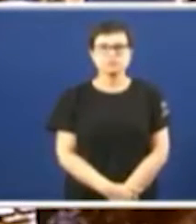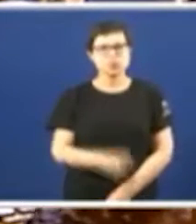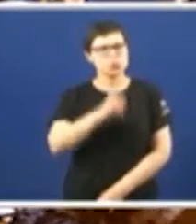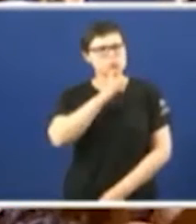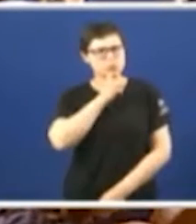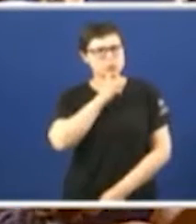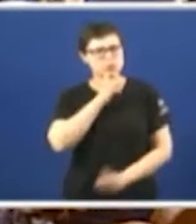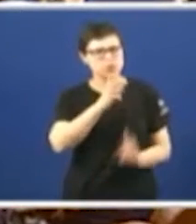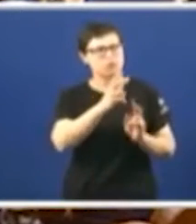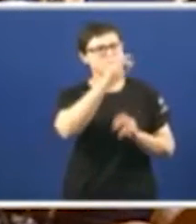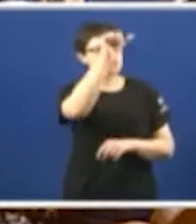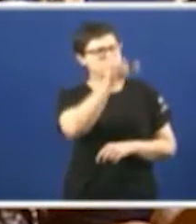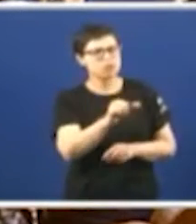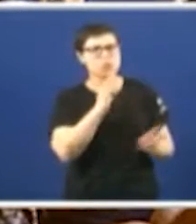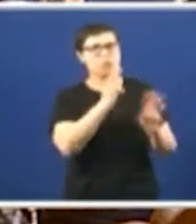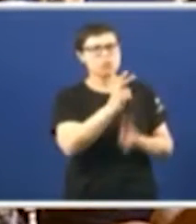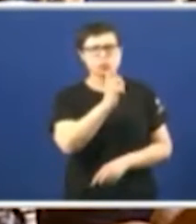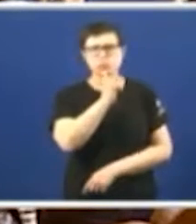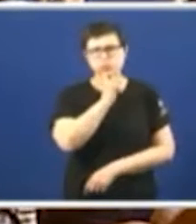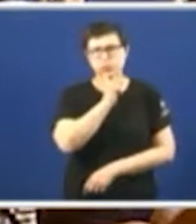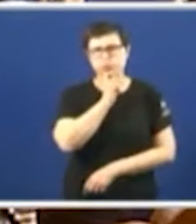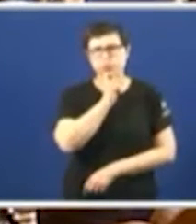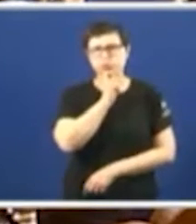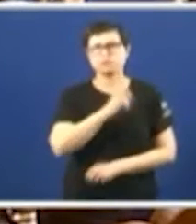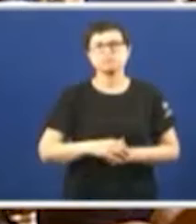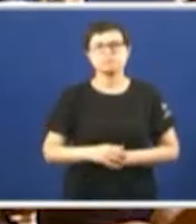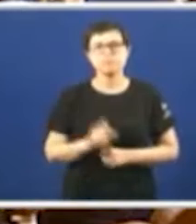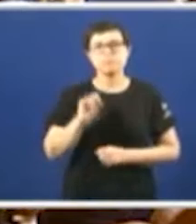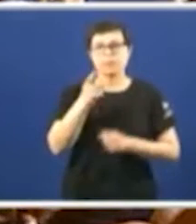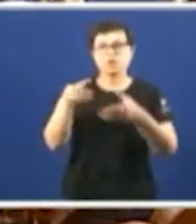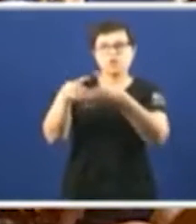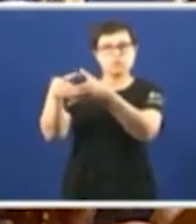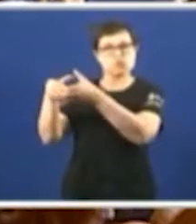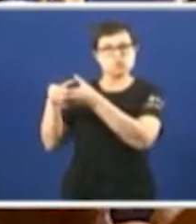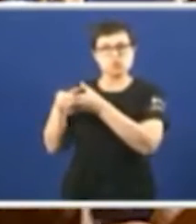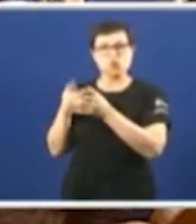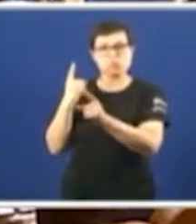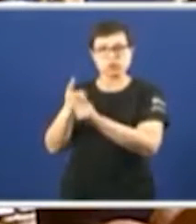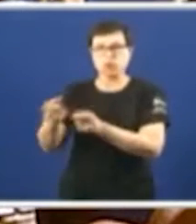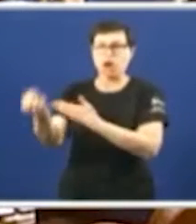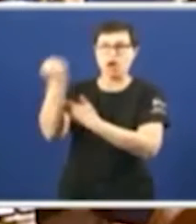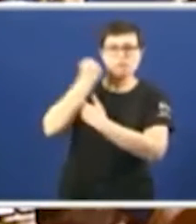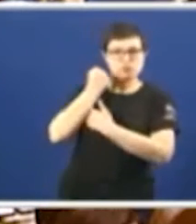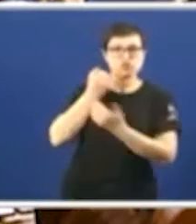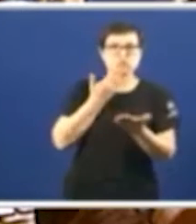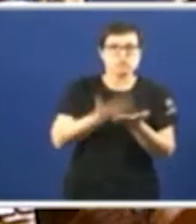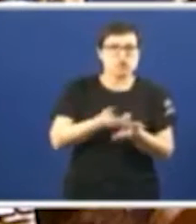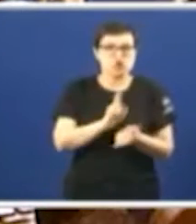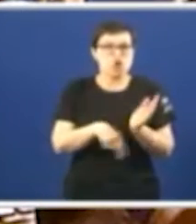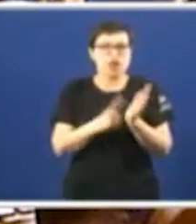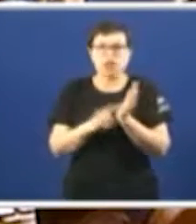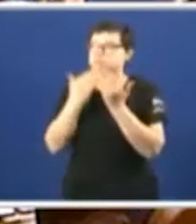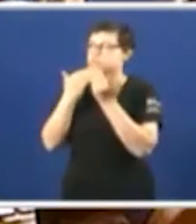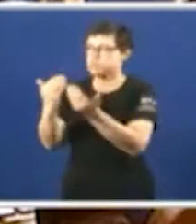Difícil contestar. En primeiro lugar, agradecer, por suposto, o apoio dos grupos da oposición a esta proposición non de lei. Respecto ás enmendas do